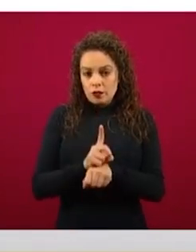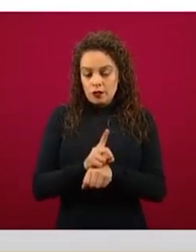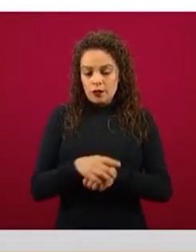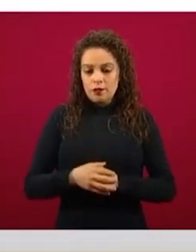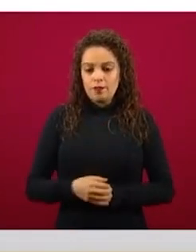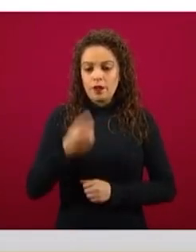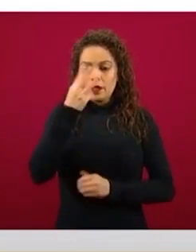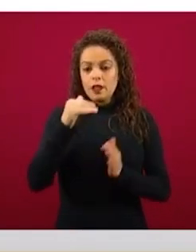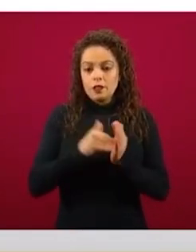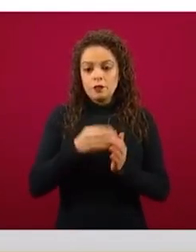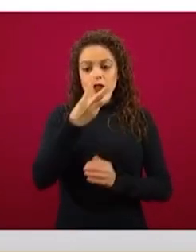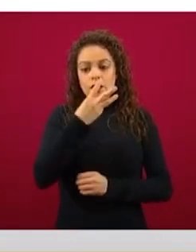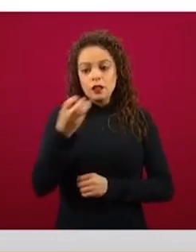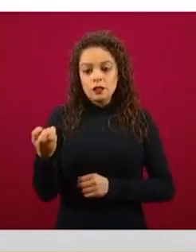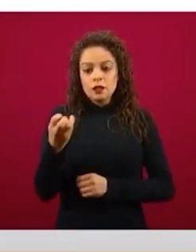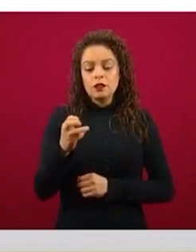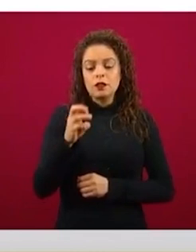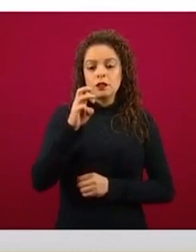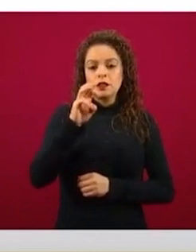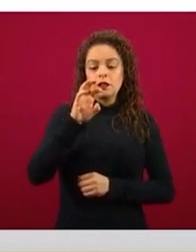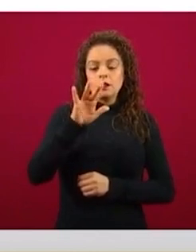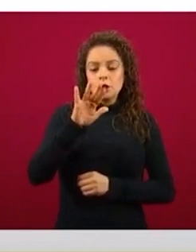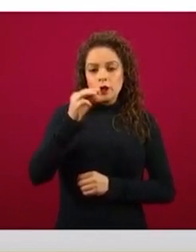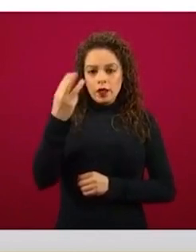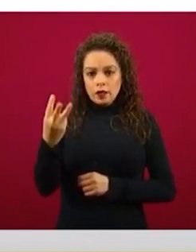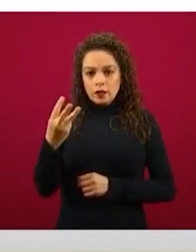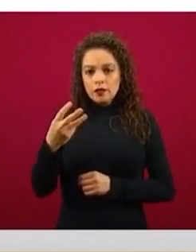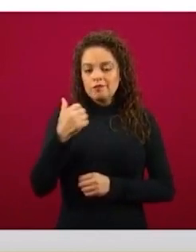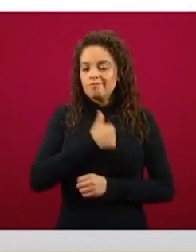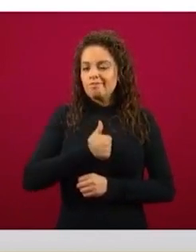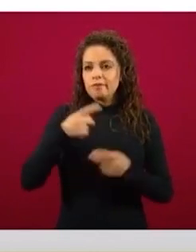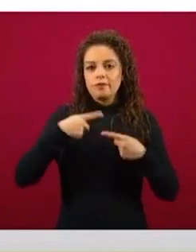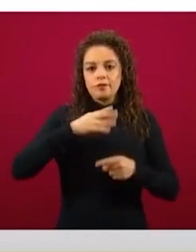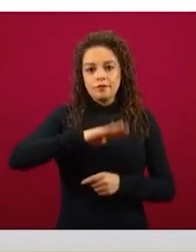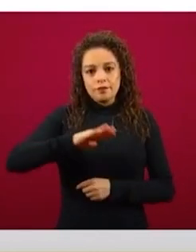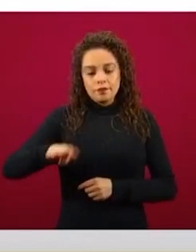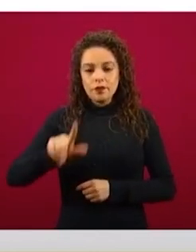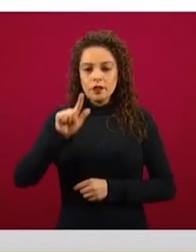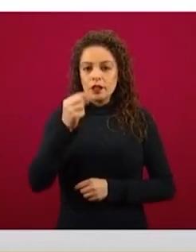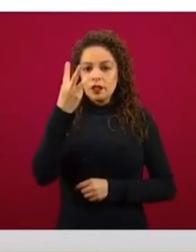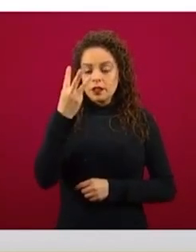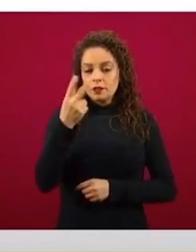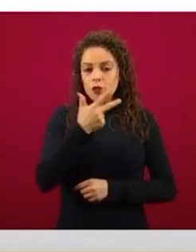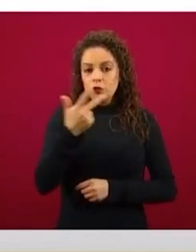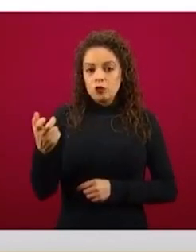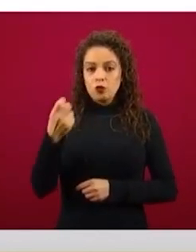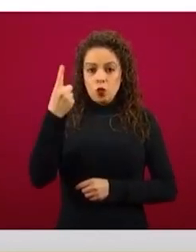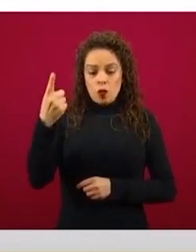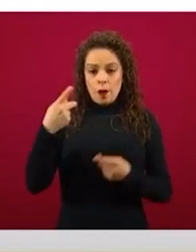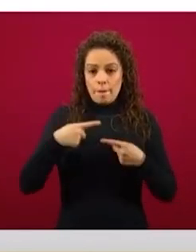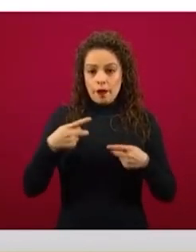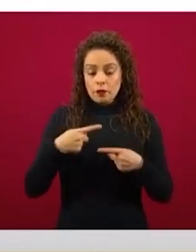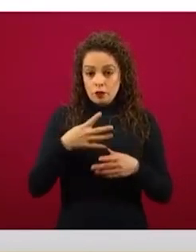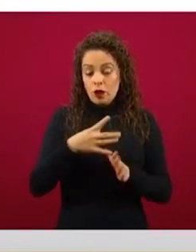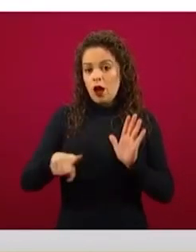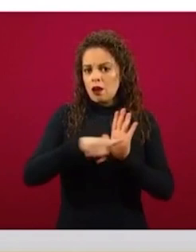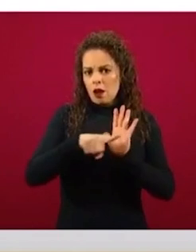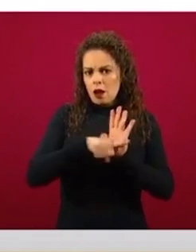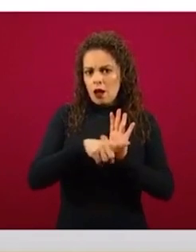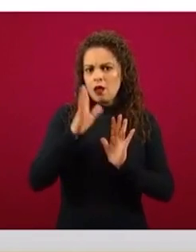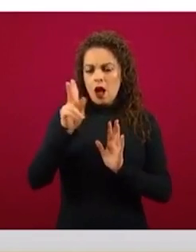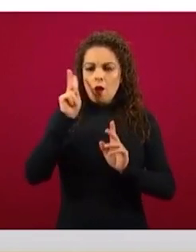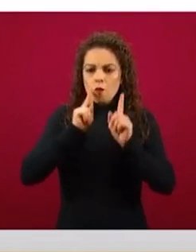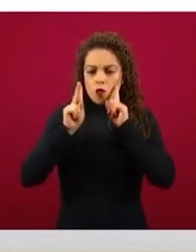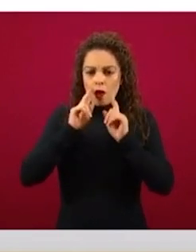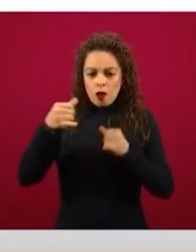3.353 defunciones hasta el momento 73 mil 800 personas han salido negativas a la prueba es decir